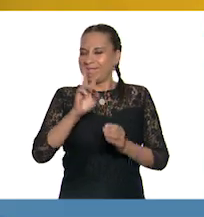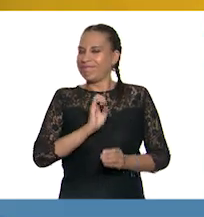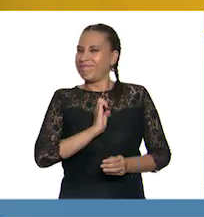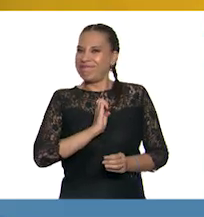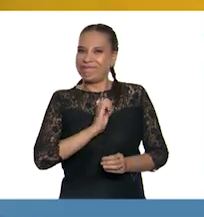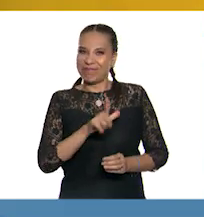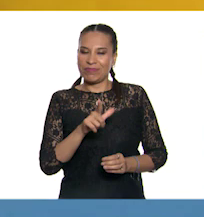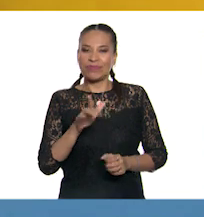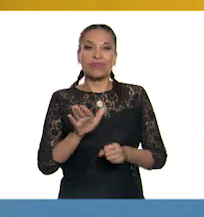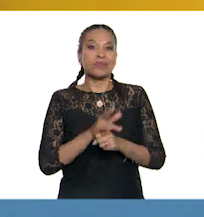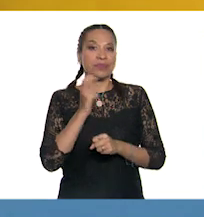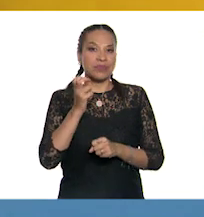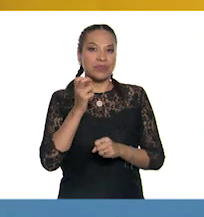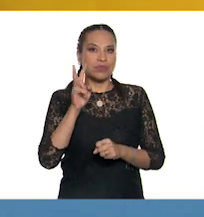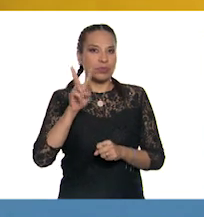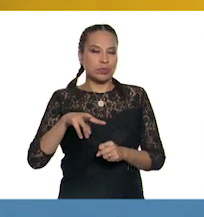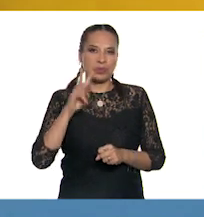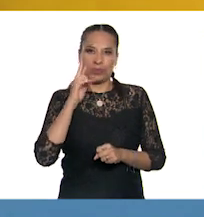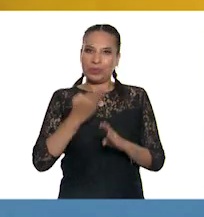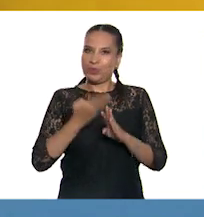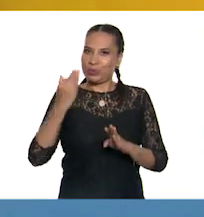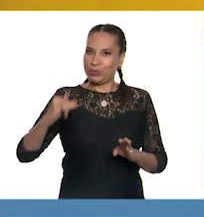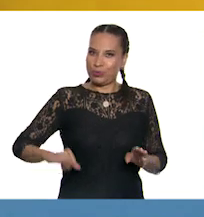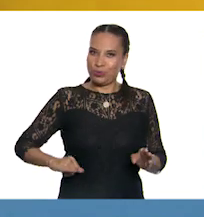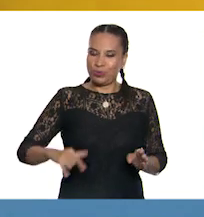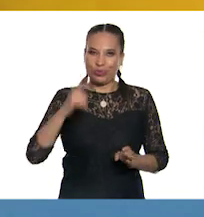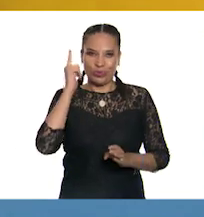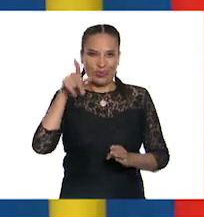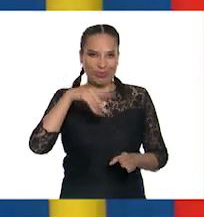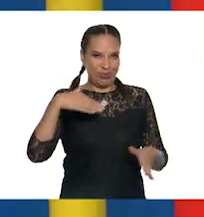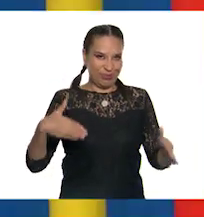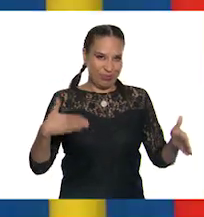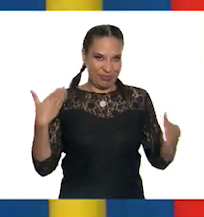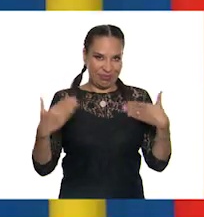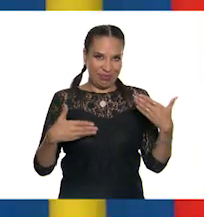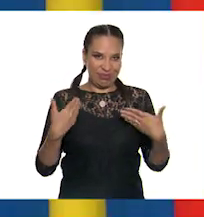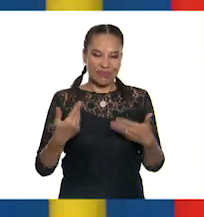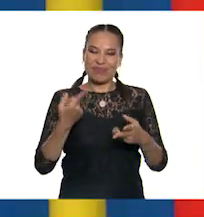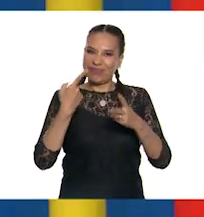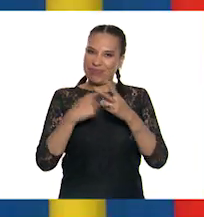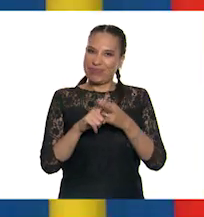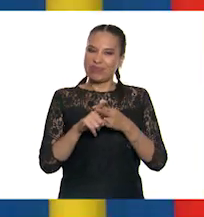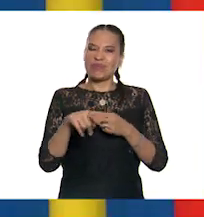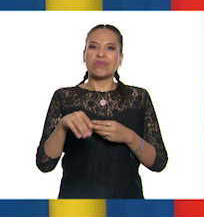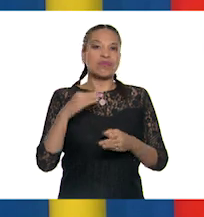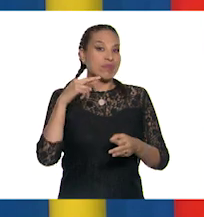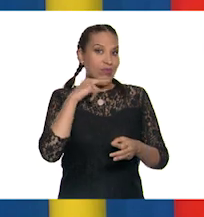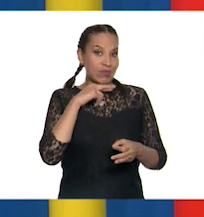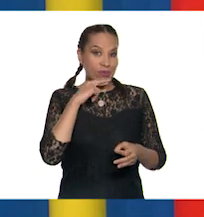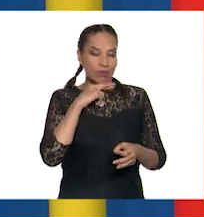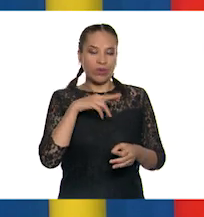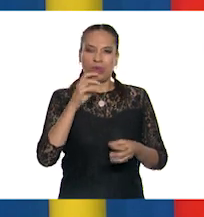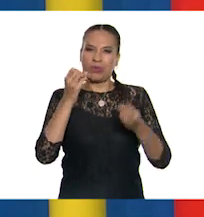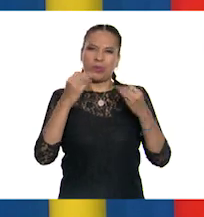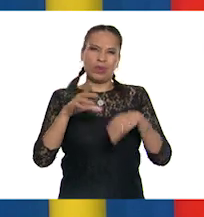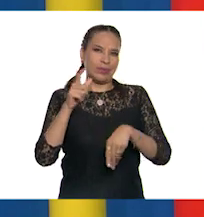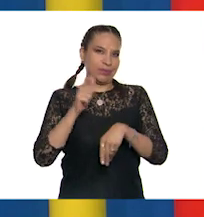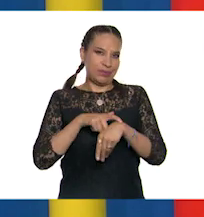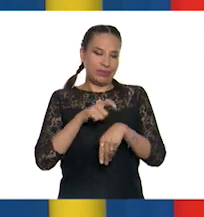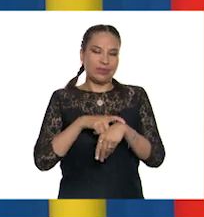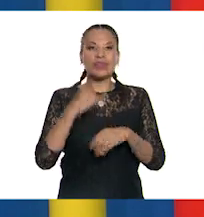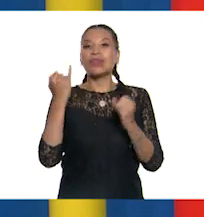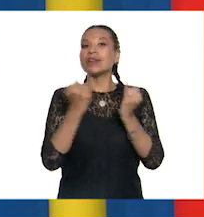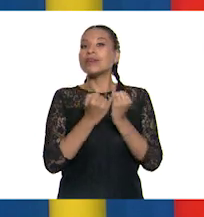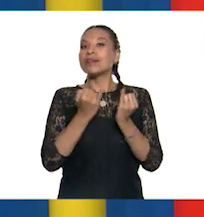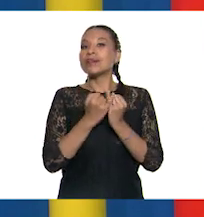especial, que por cierto va a estar muy interesante, así que espero la disfruten. Pues hay que comenzar cuanto antes y no perder el tiempo, pues